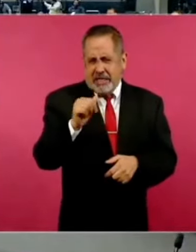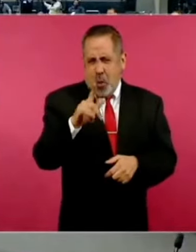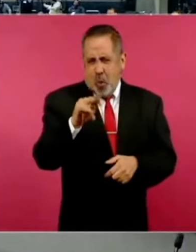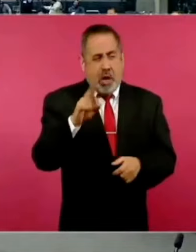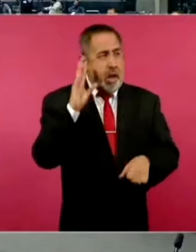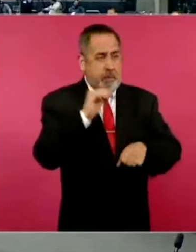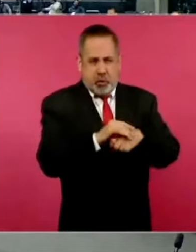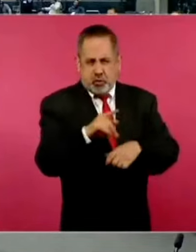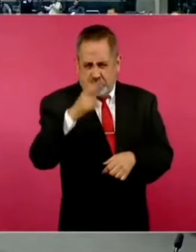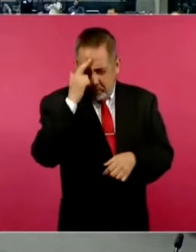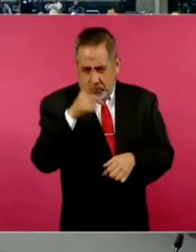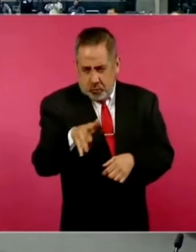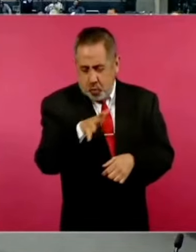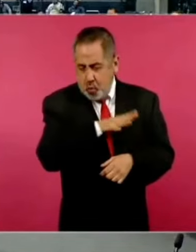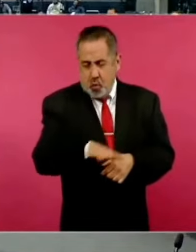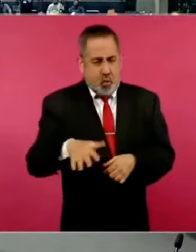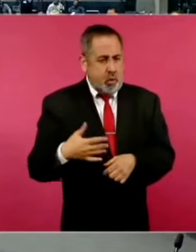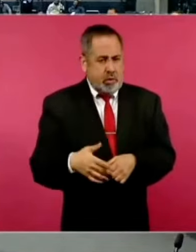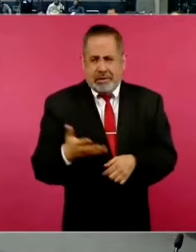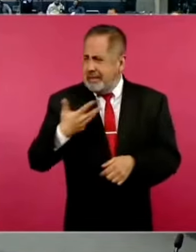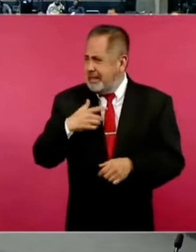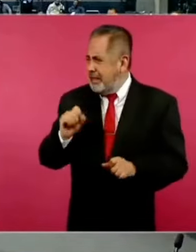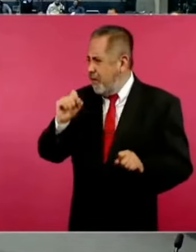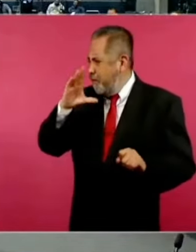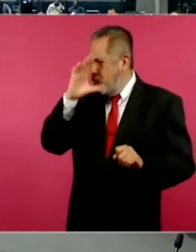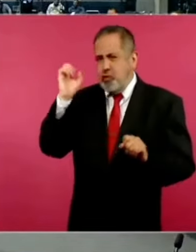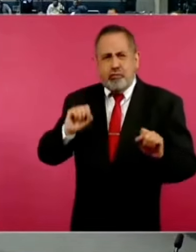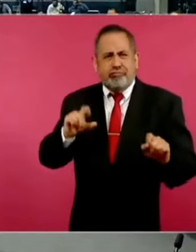Impresionante. ¿No tienes imágenes del búnker?